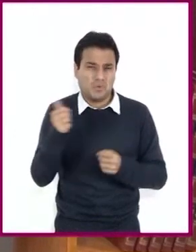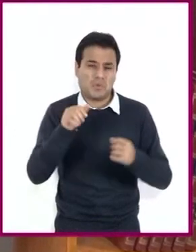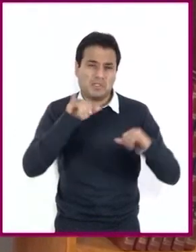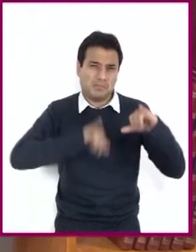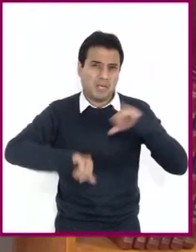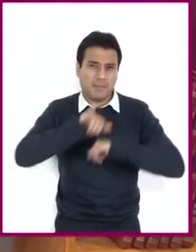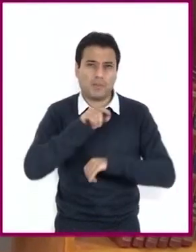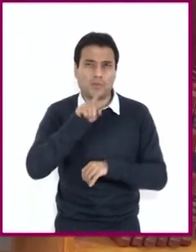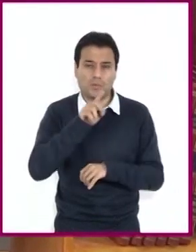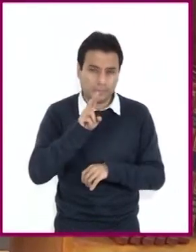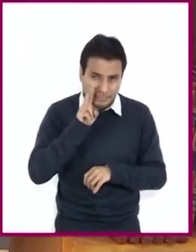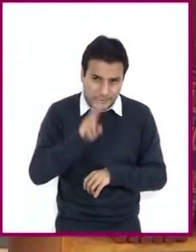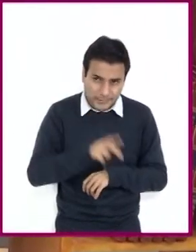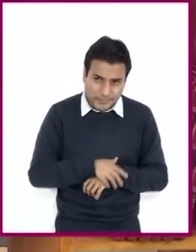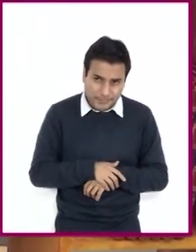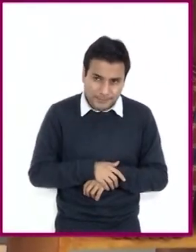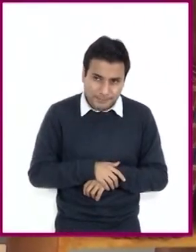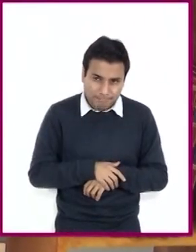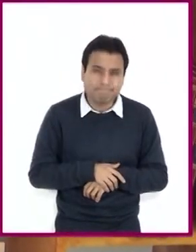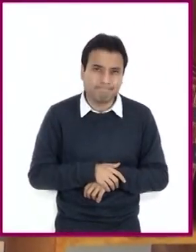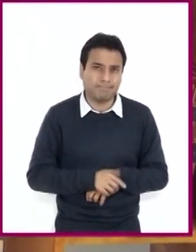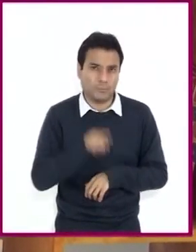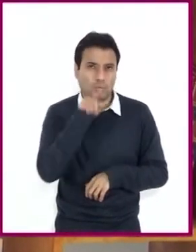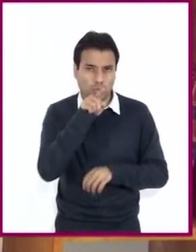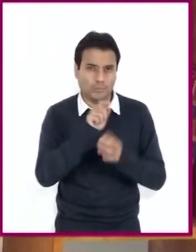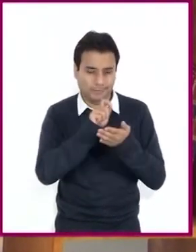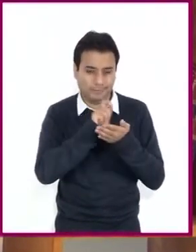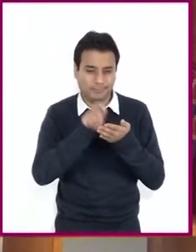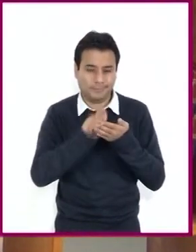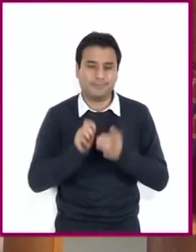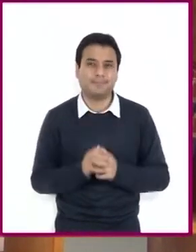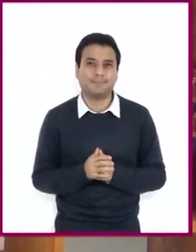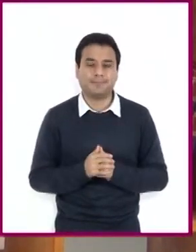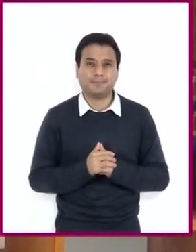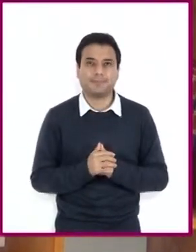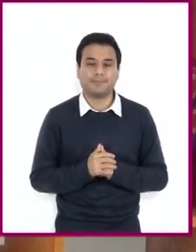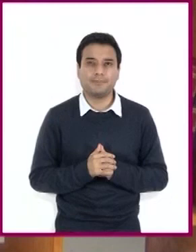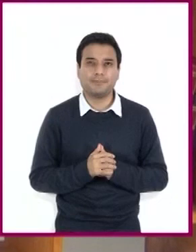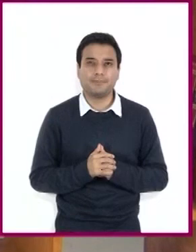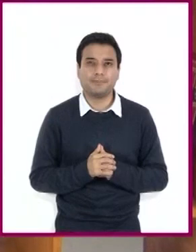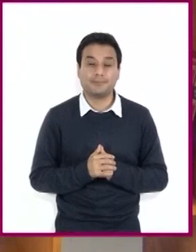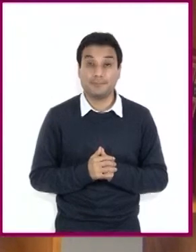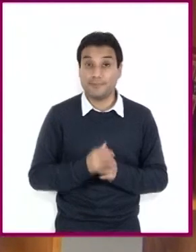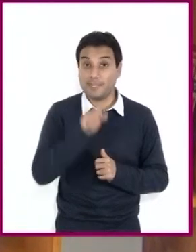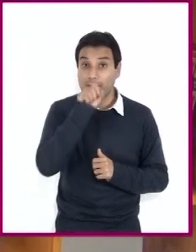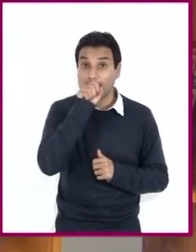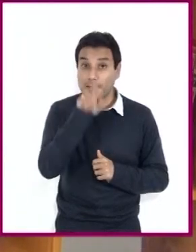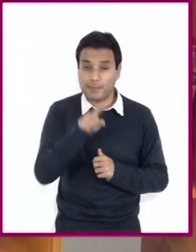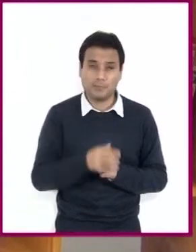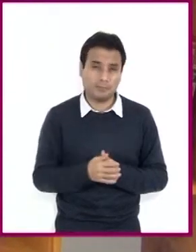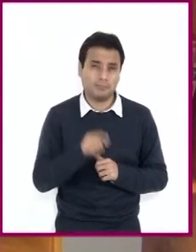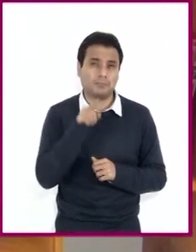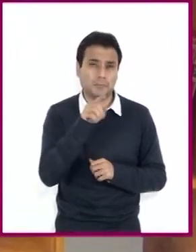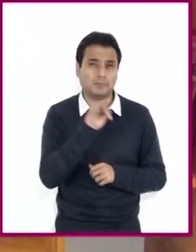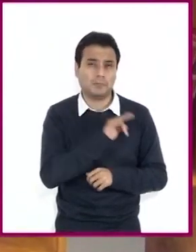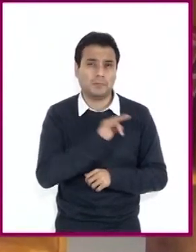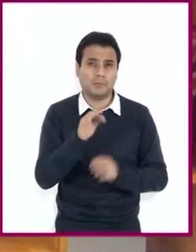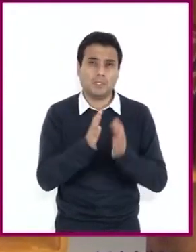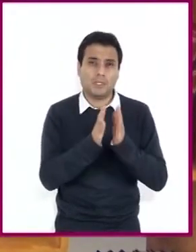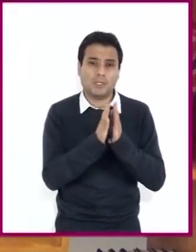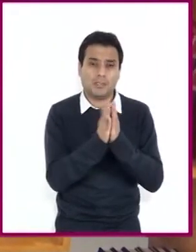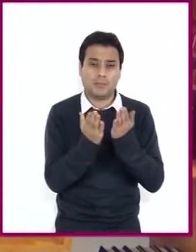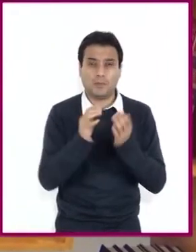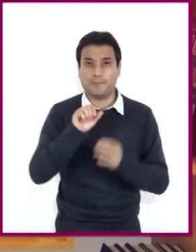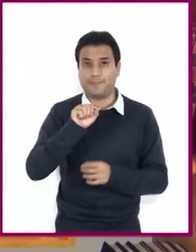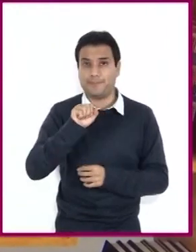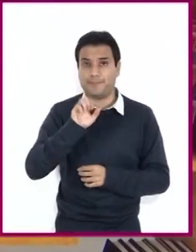de nuevo elaborar sus notas de observación de un experimento científico. También pueden consultar en su libro de texto